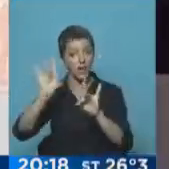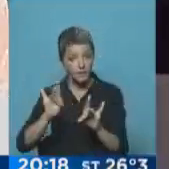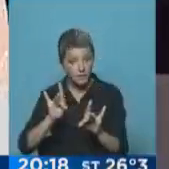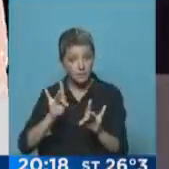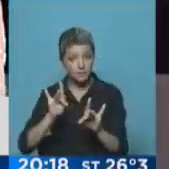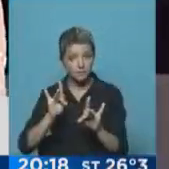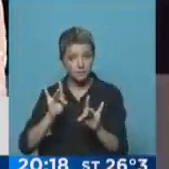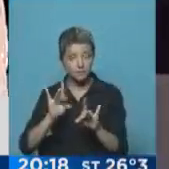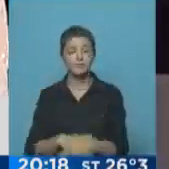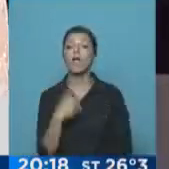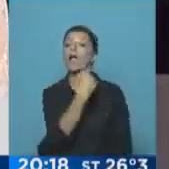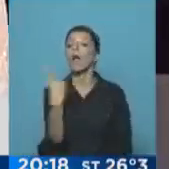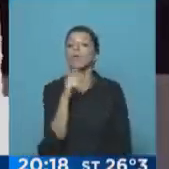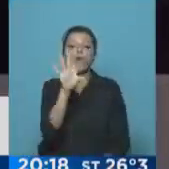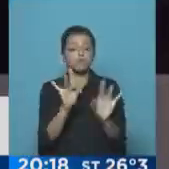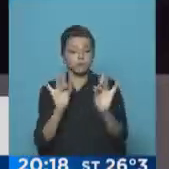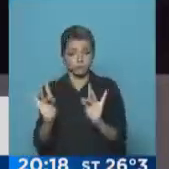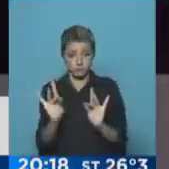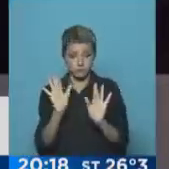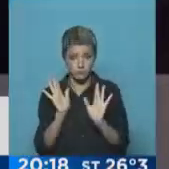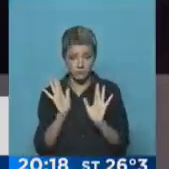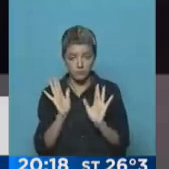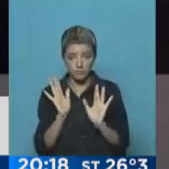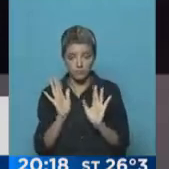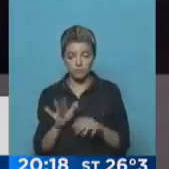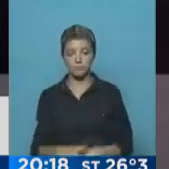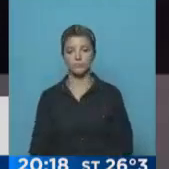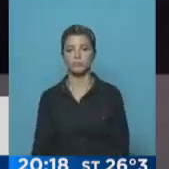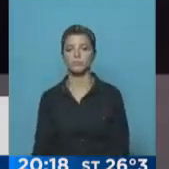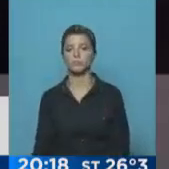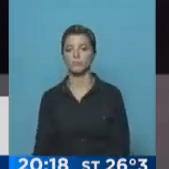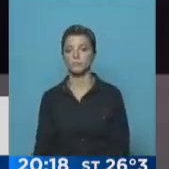y cada uno había hecho su elección.